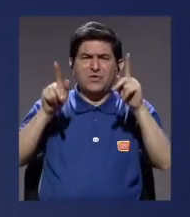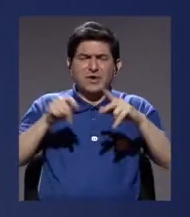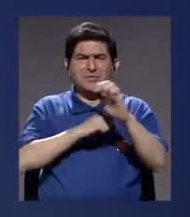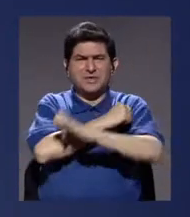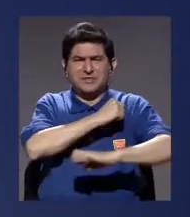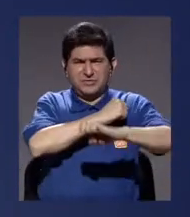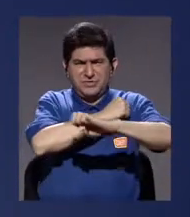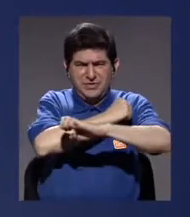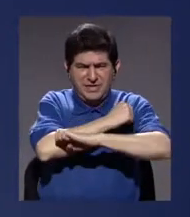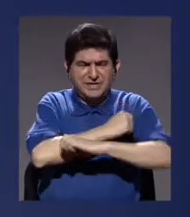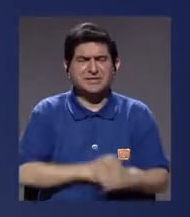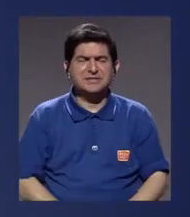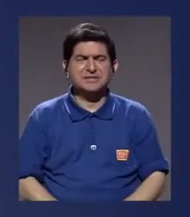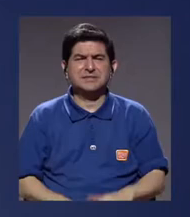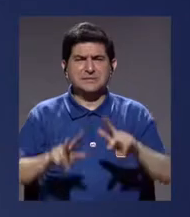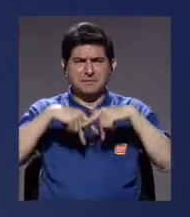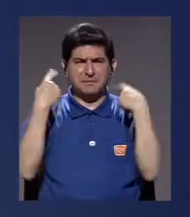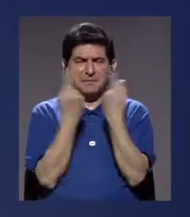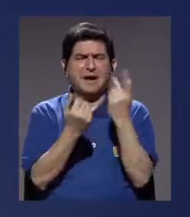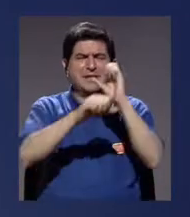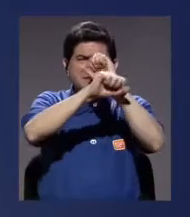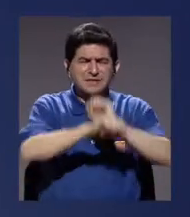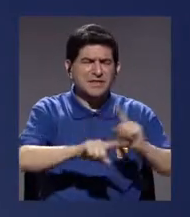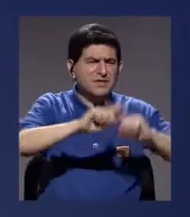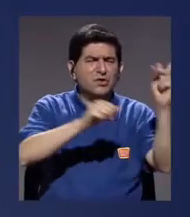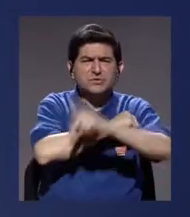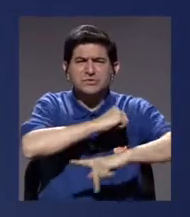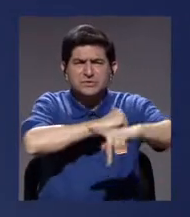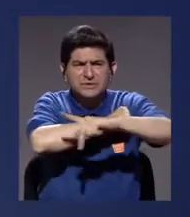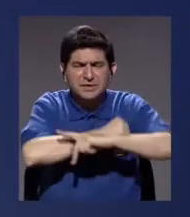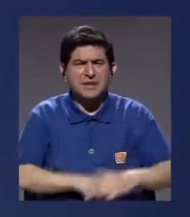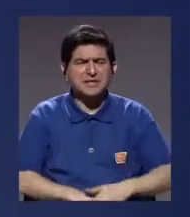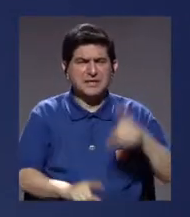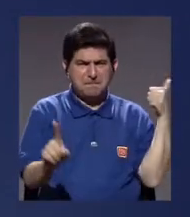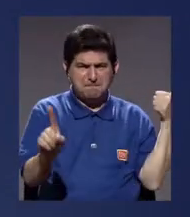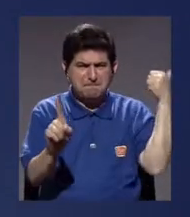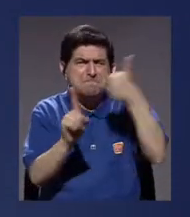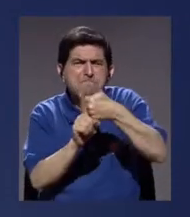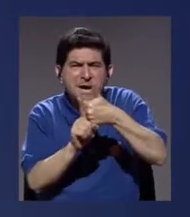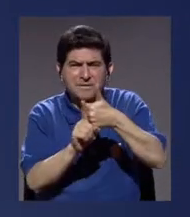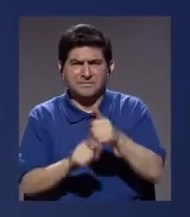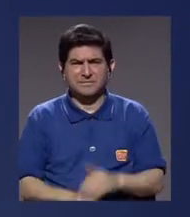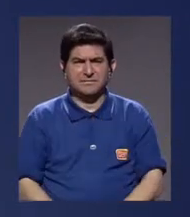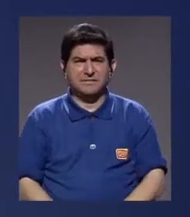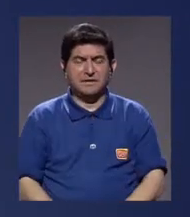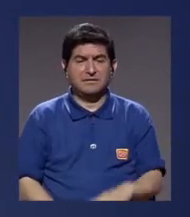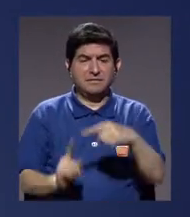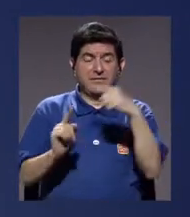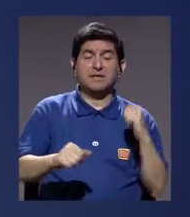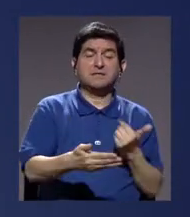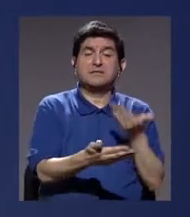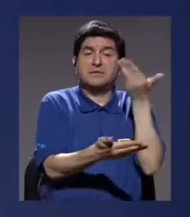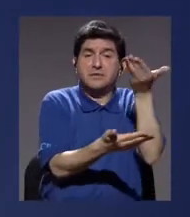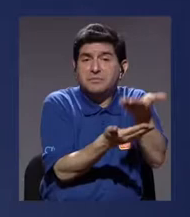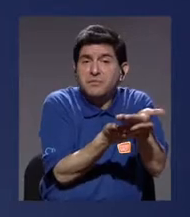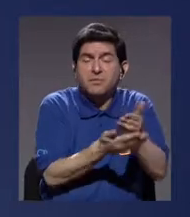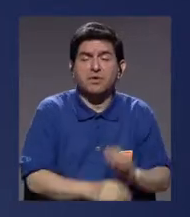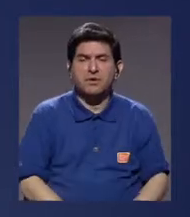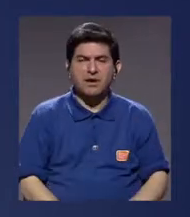los partidos conservadores en diferentes países han logrado impactar mucho desde plantear